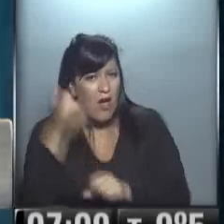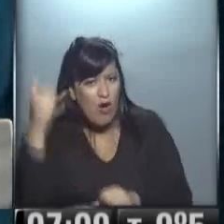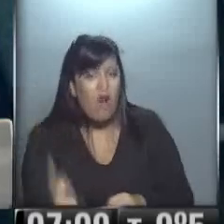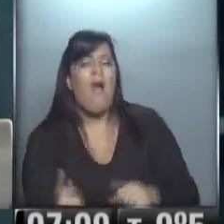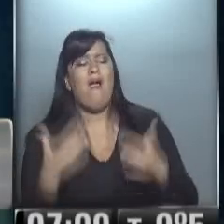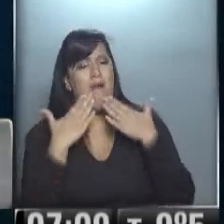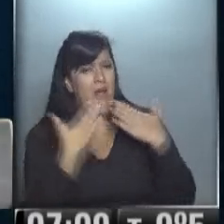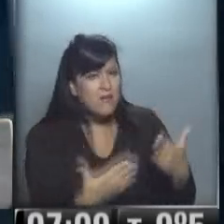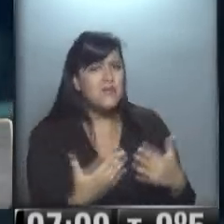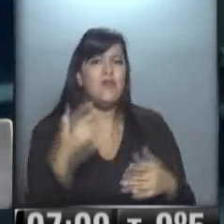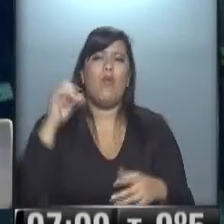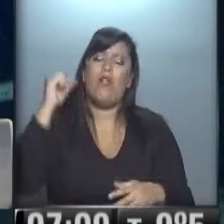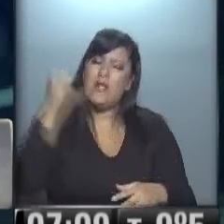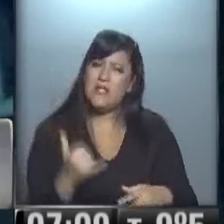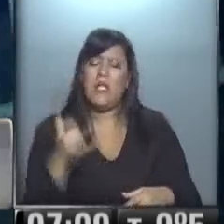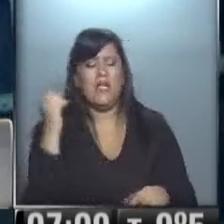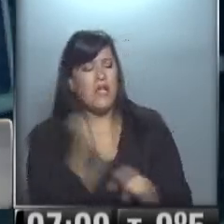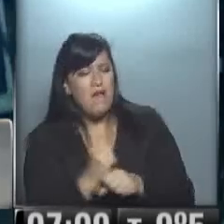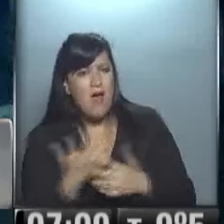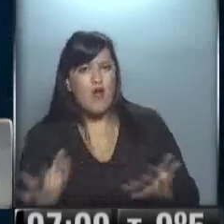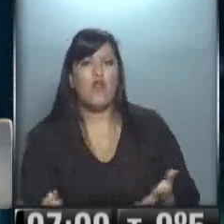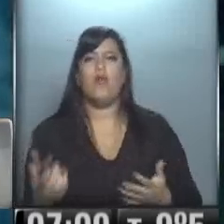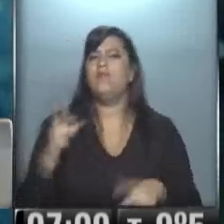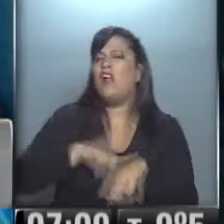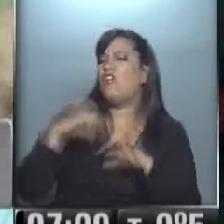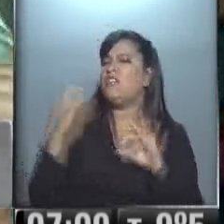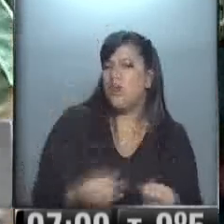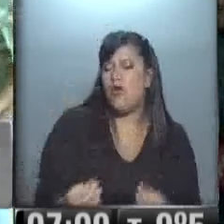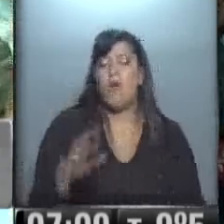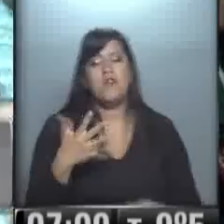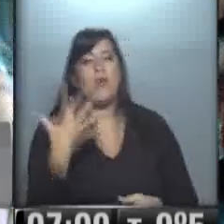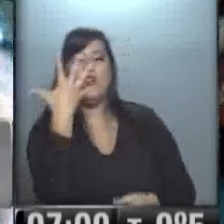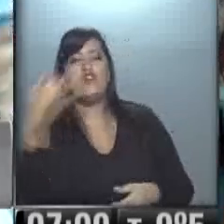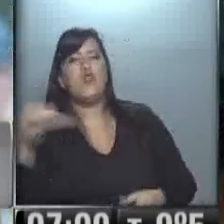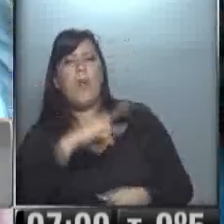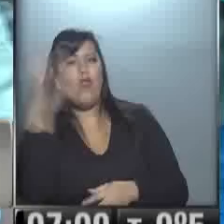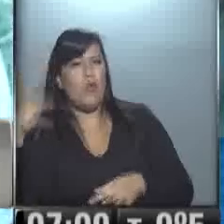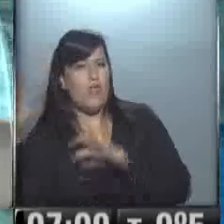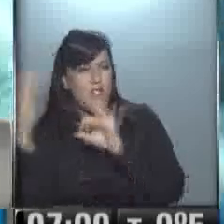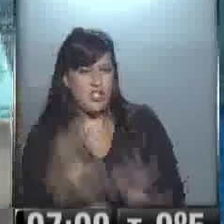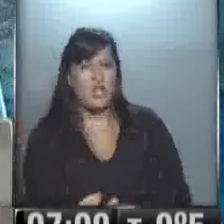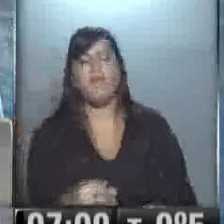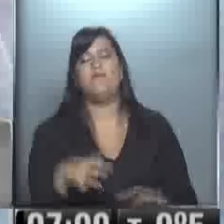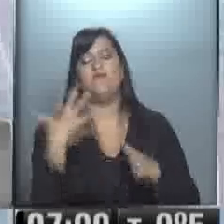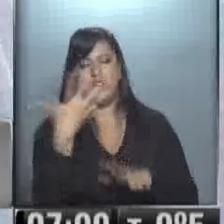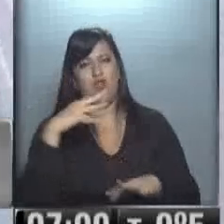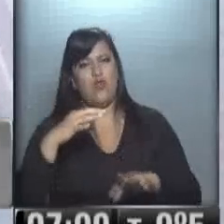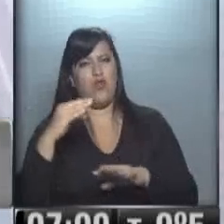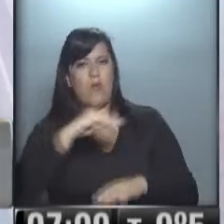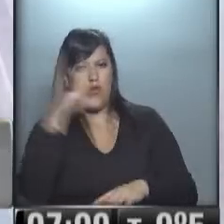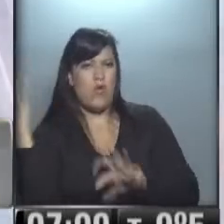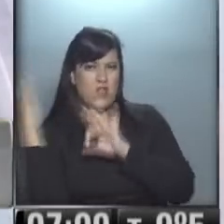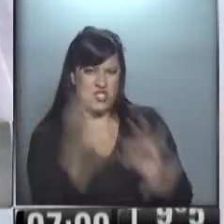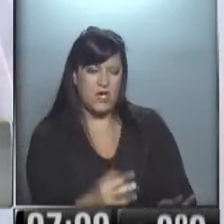porque ya tienen trabajo. ¿A qué hora llegó? Y llegué como a las 5 de la mañana, más o menos. A las 5 de la mañana me llegué para